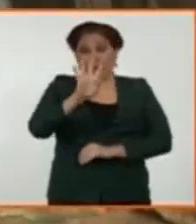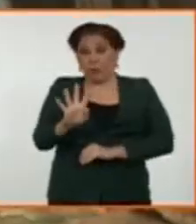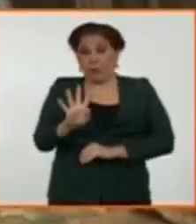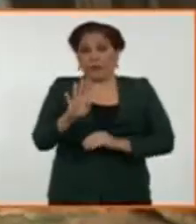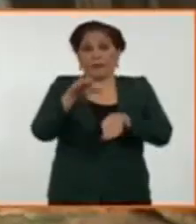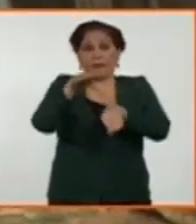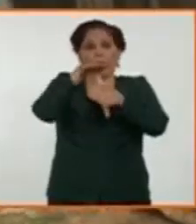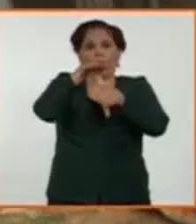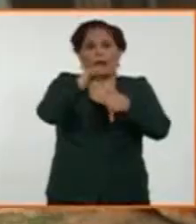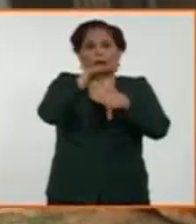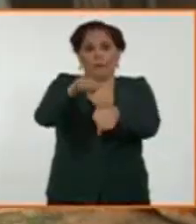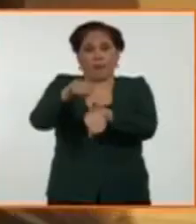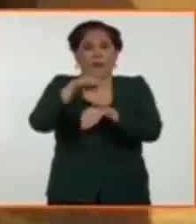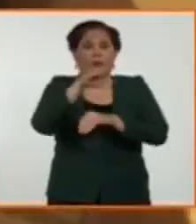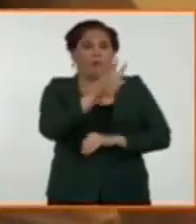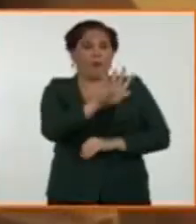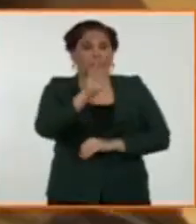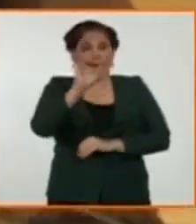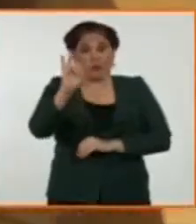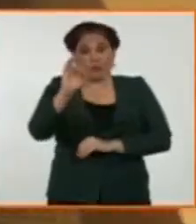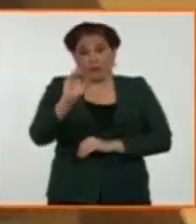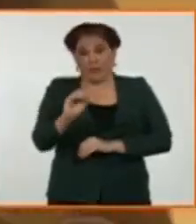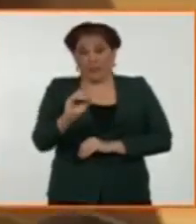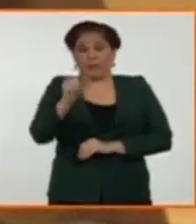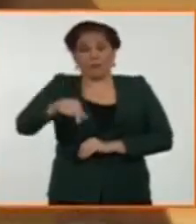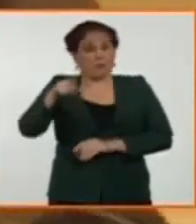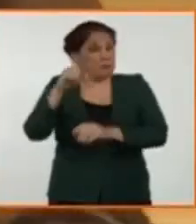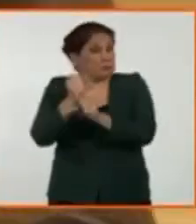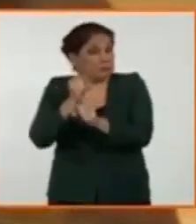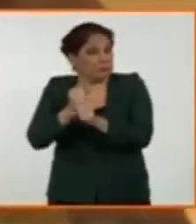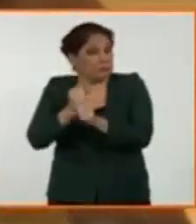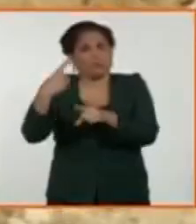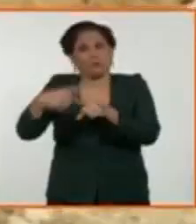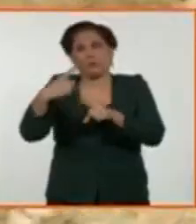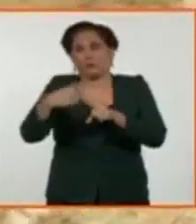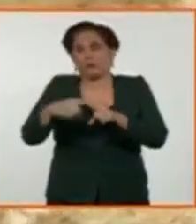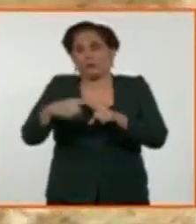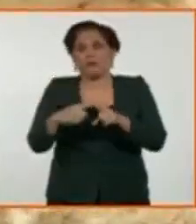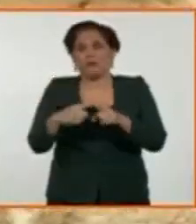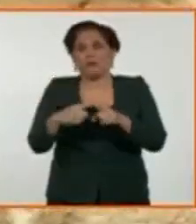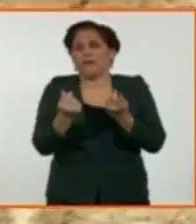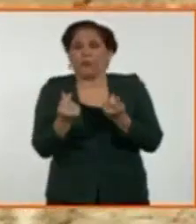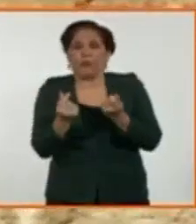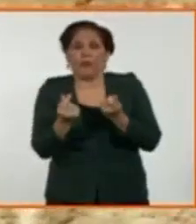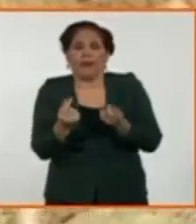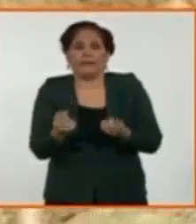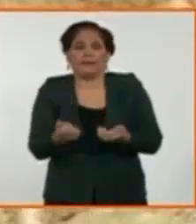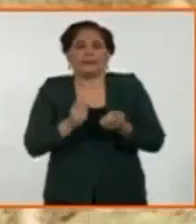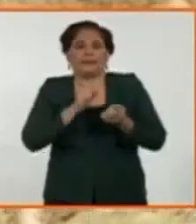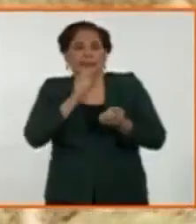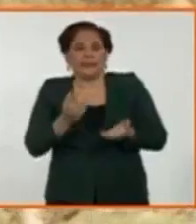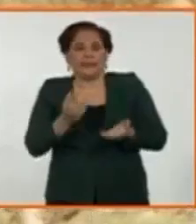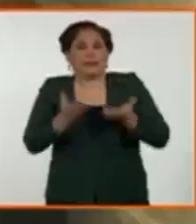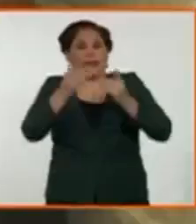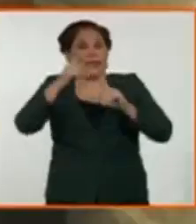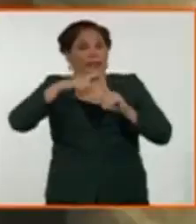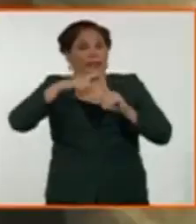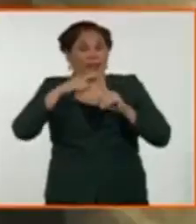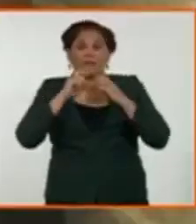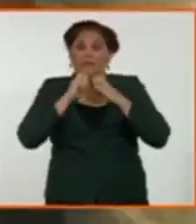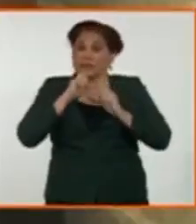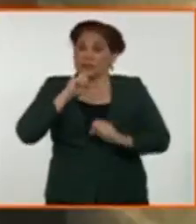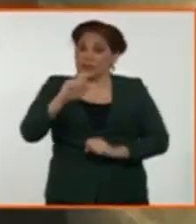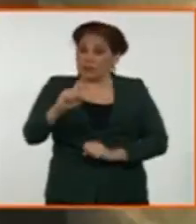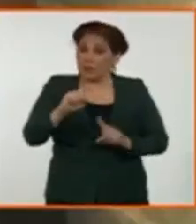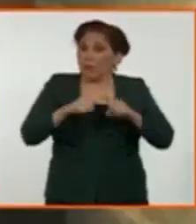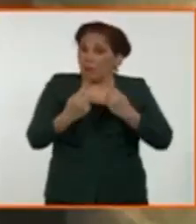más de 470 desvinculados laborales y otras carencias socioeconómicas puede ser una tarea colosal pero